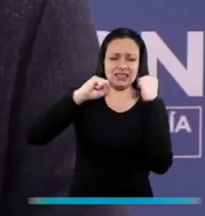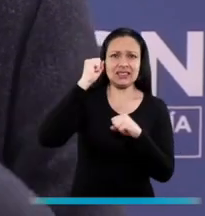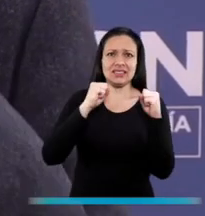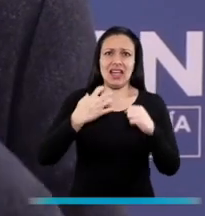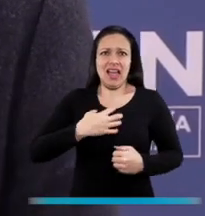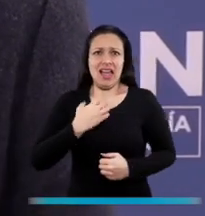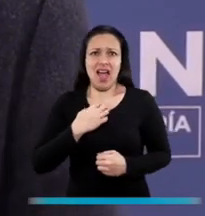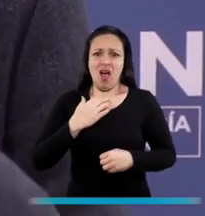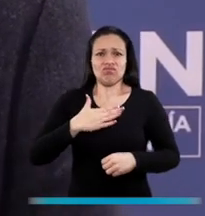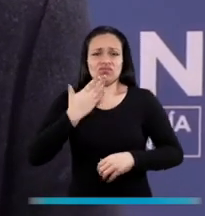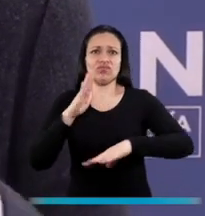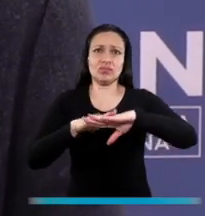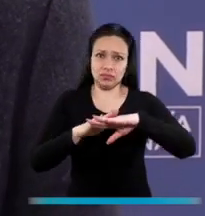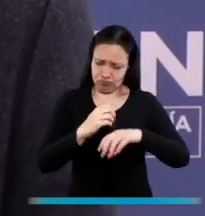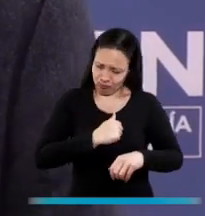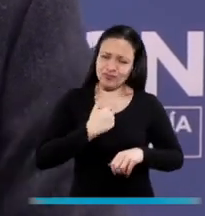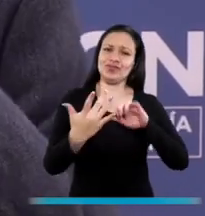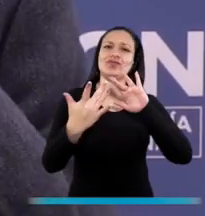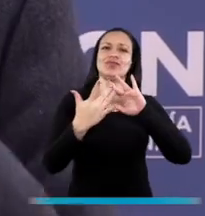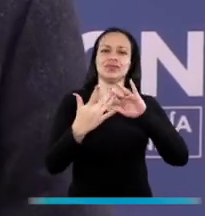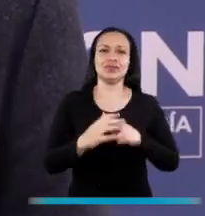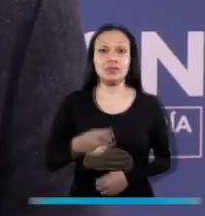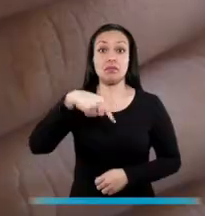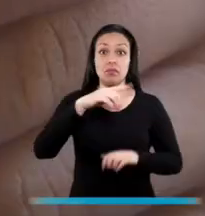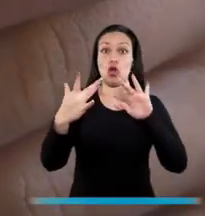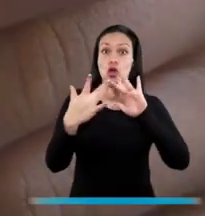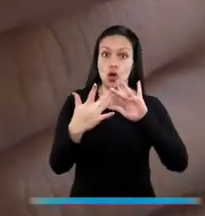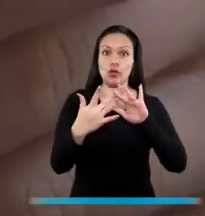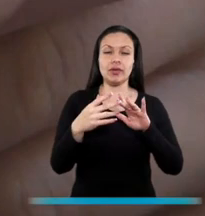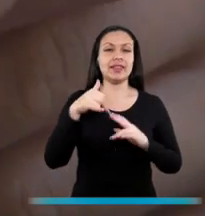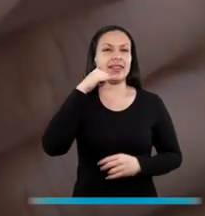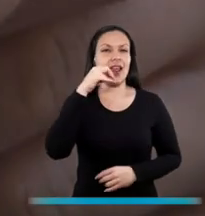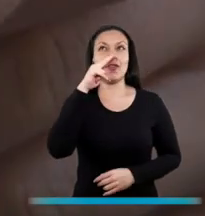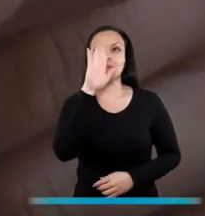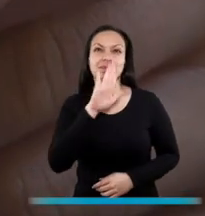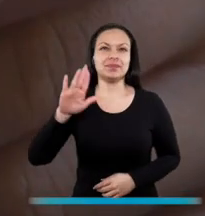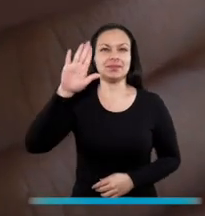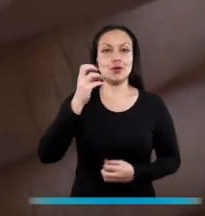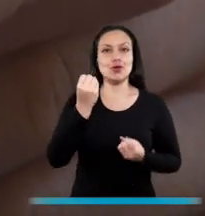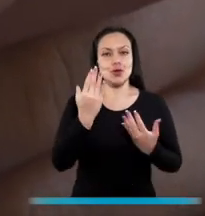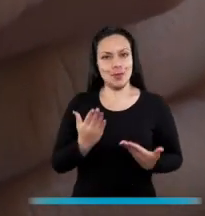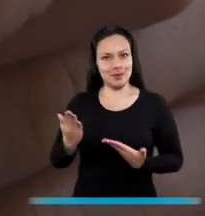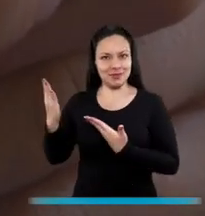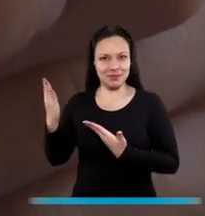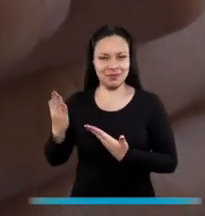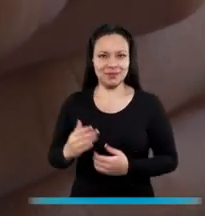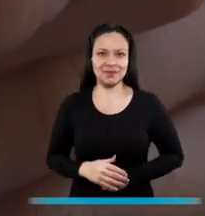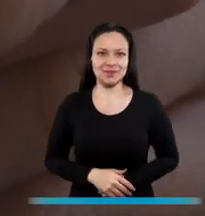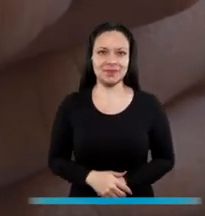inquietud, cualquier preocupación, queja, reclamo, por favor, contáctenos. A nuestra línea telefónica nacional